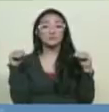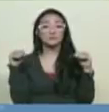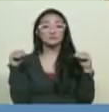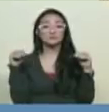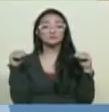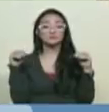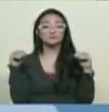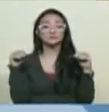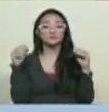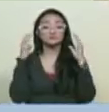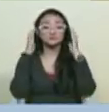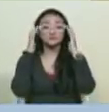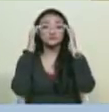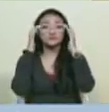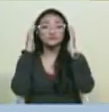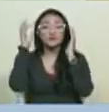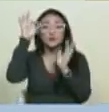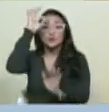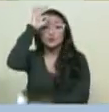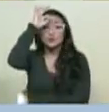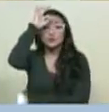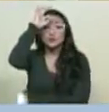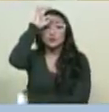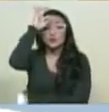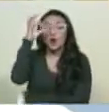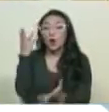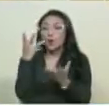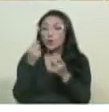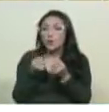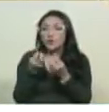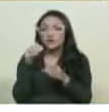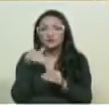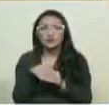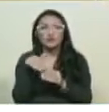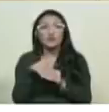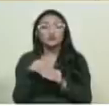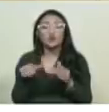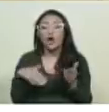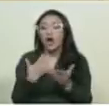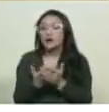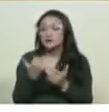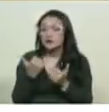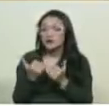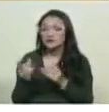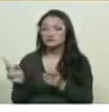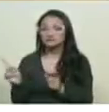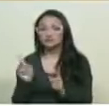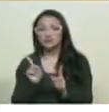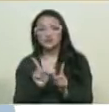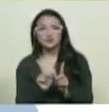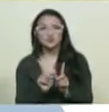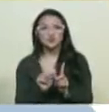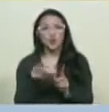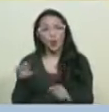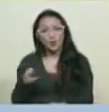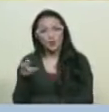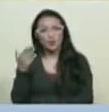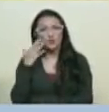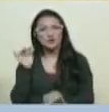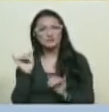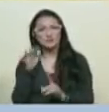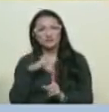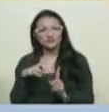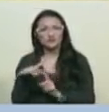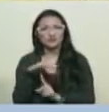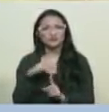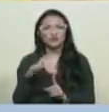No hubo y no se supo nada de ese conteo cuando aparecía el candidato Nasralla con aproximadamente